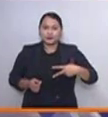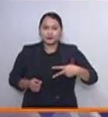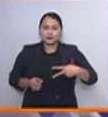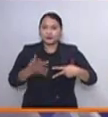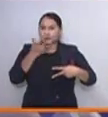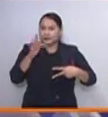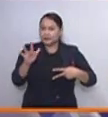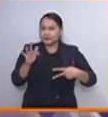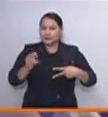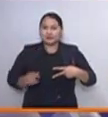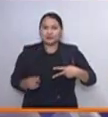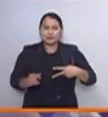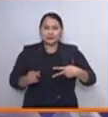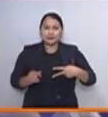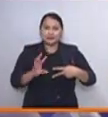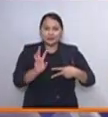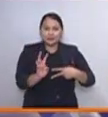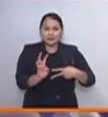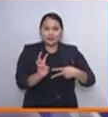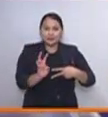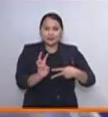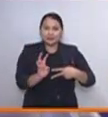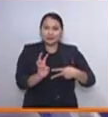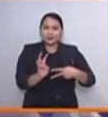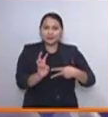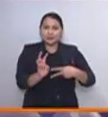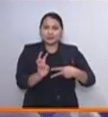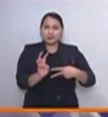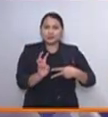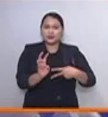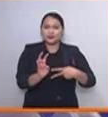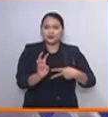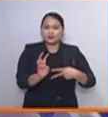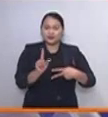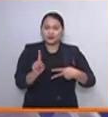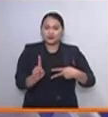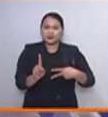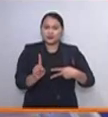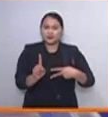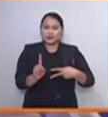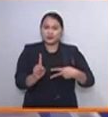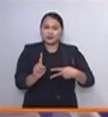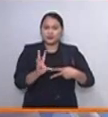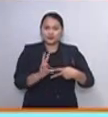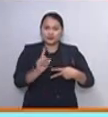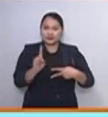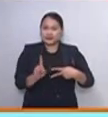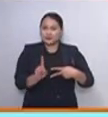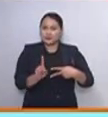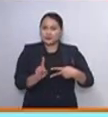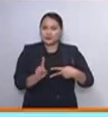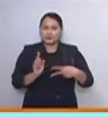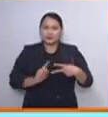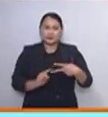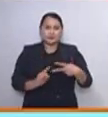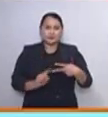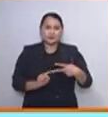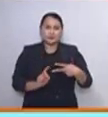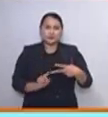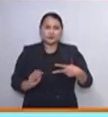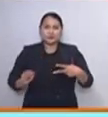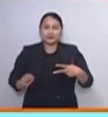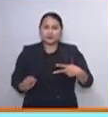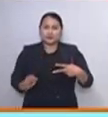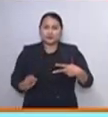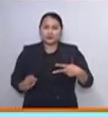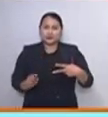Suerte. 6, segundo dígito. 1, primer número ganador, 61. Conocemos el segundo número ganador, primer